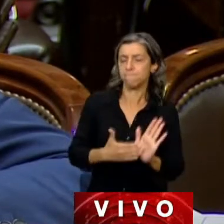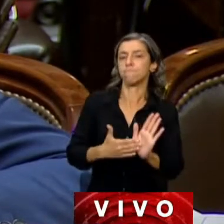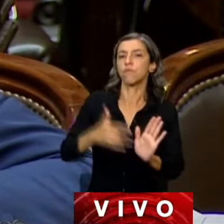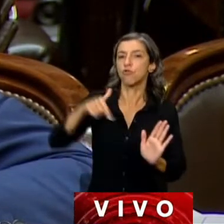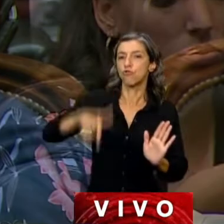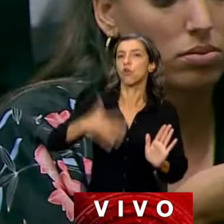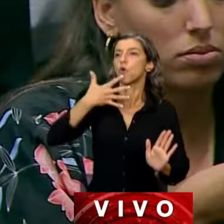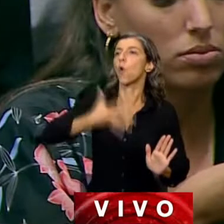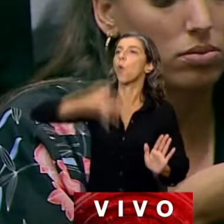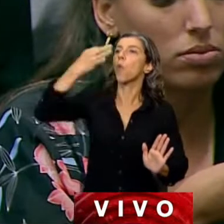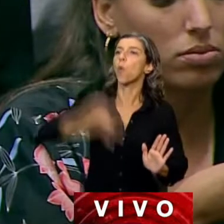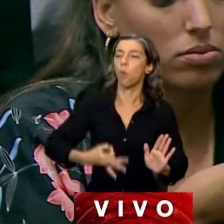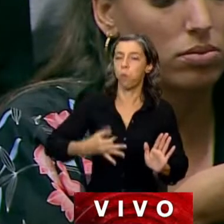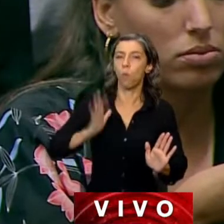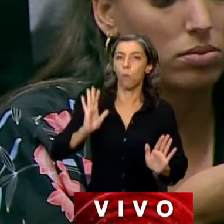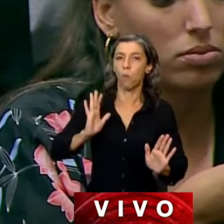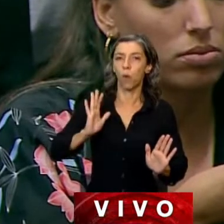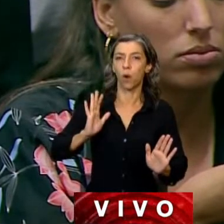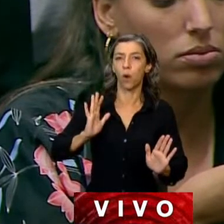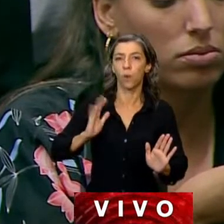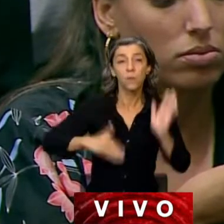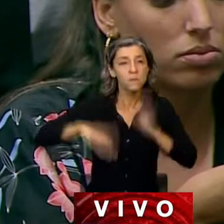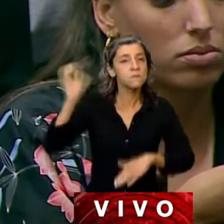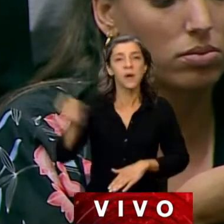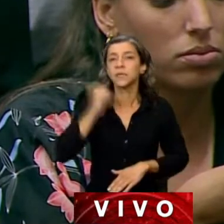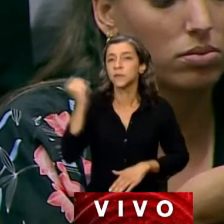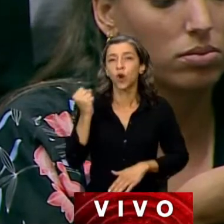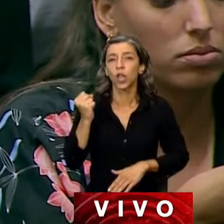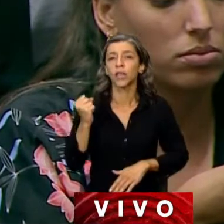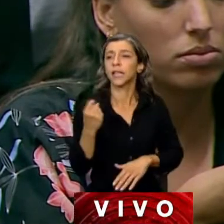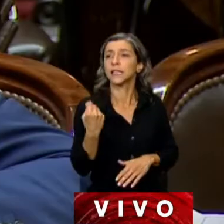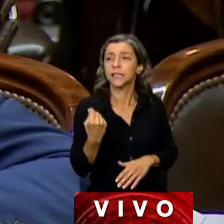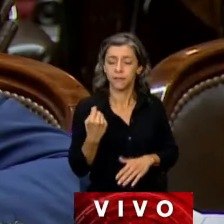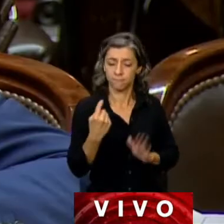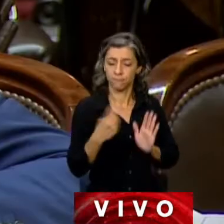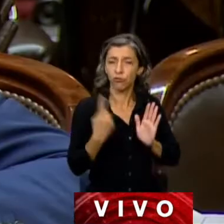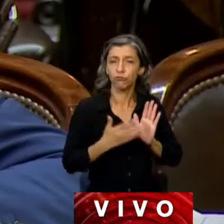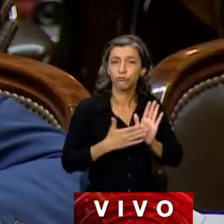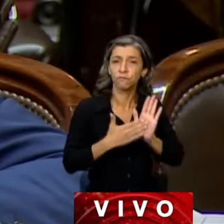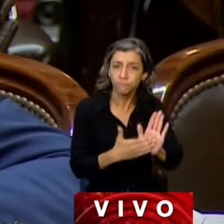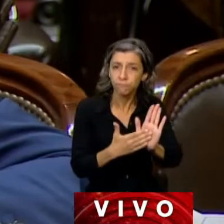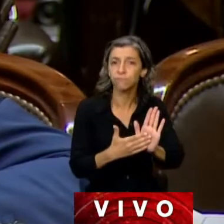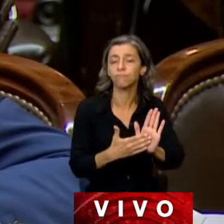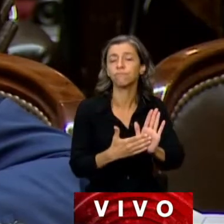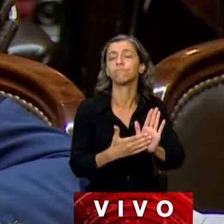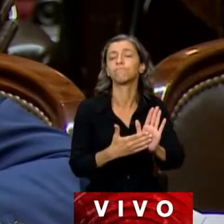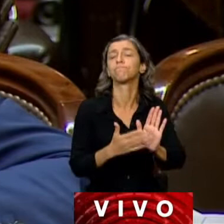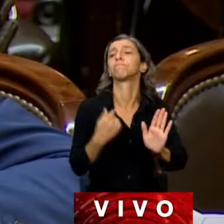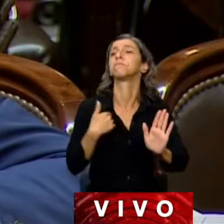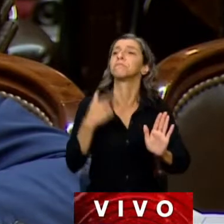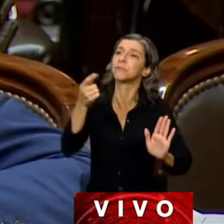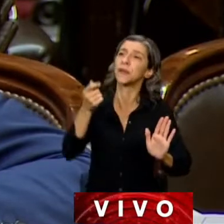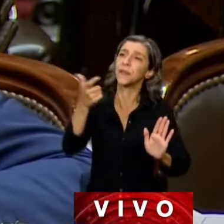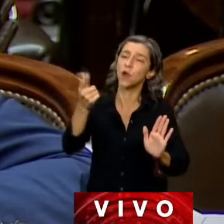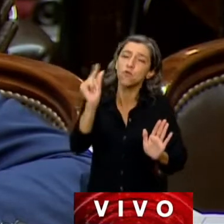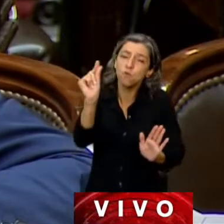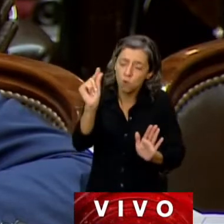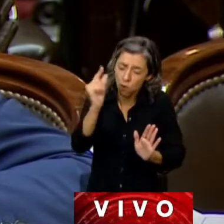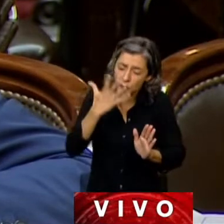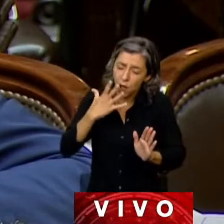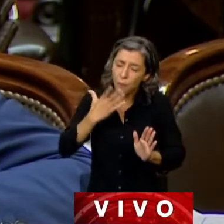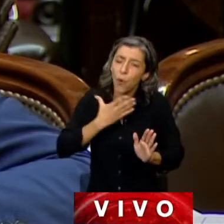con la palabra, pero sobre todo llevando algo de alivio a una familia que ha pasado por tanto